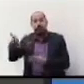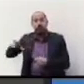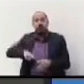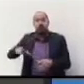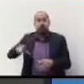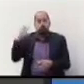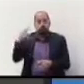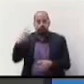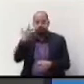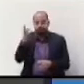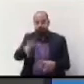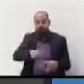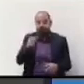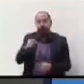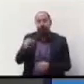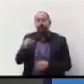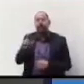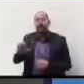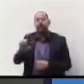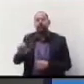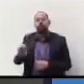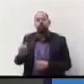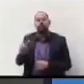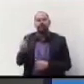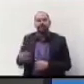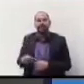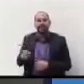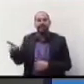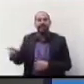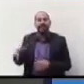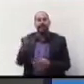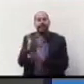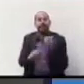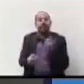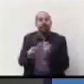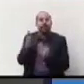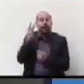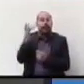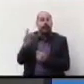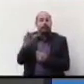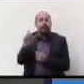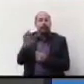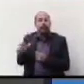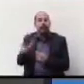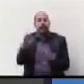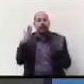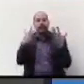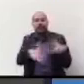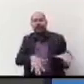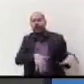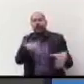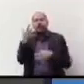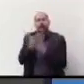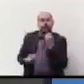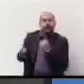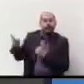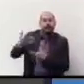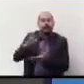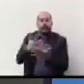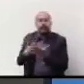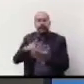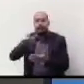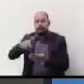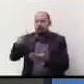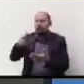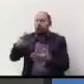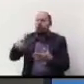Luis Alfonso N., el Chucky, quien se evadió del Cerezo de San Miguel y quien a través de la coordinación con la Fiscalía General del Estado fue